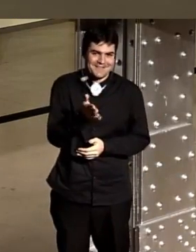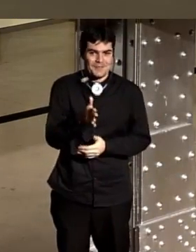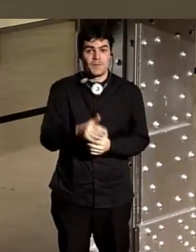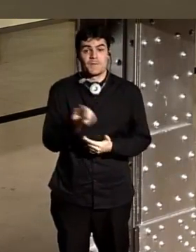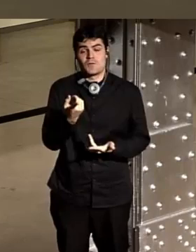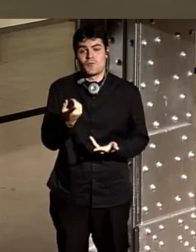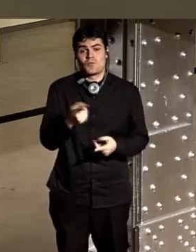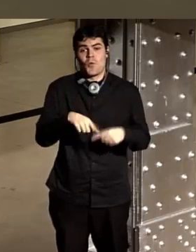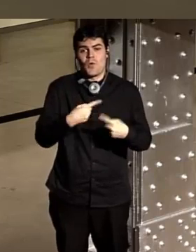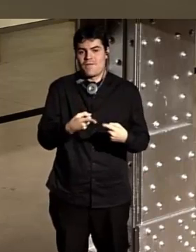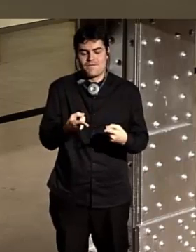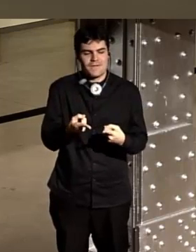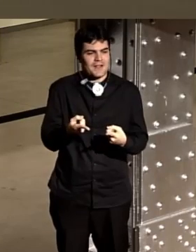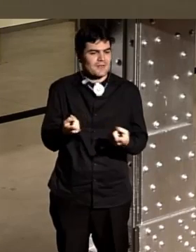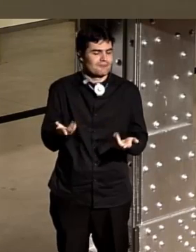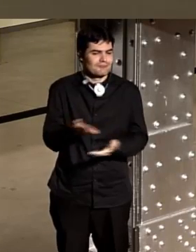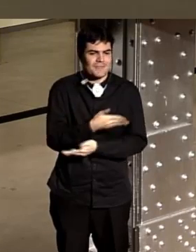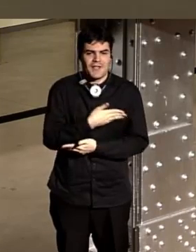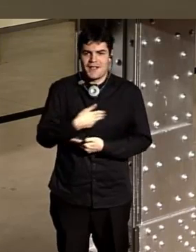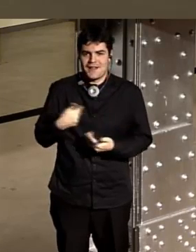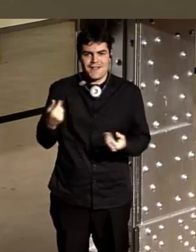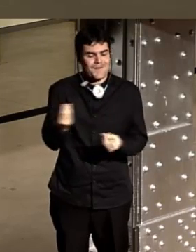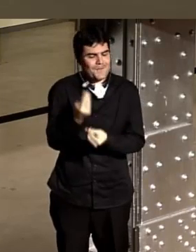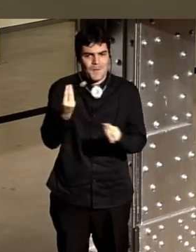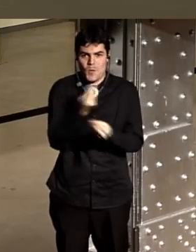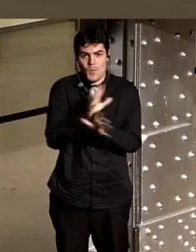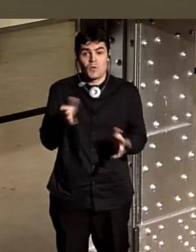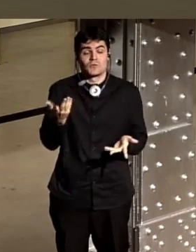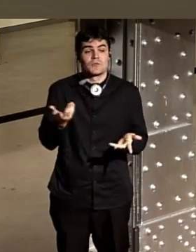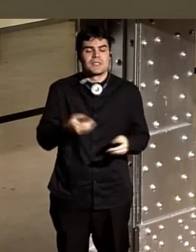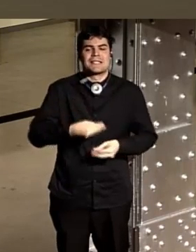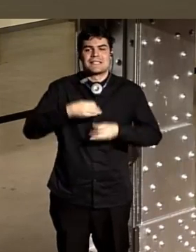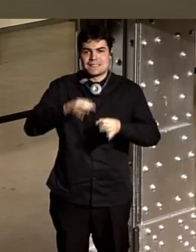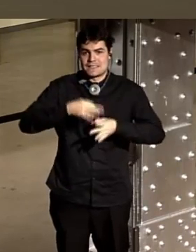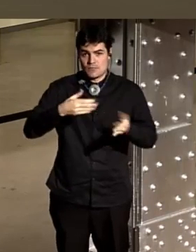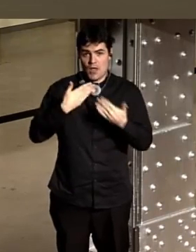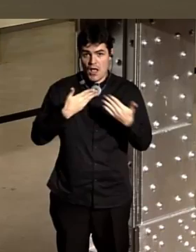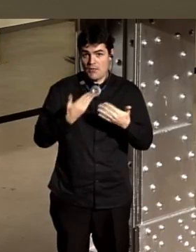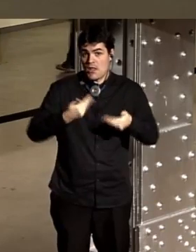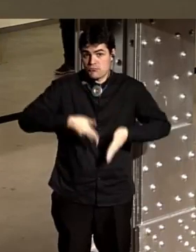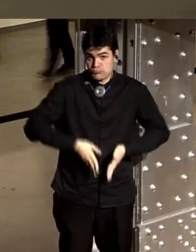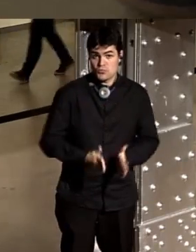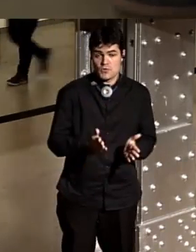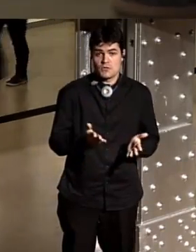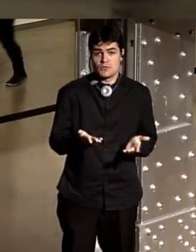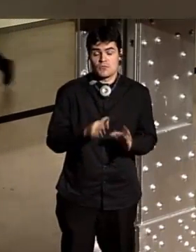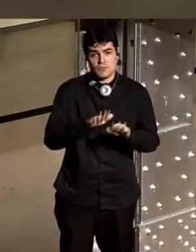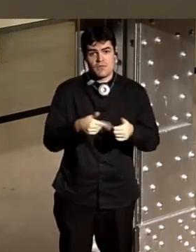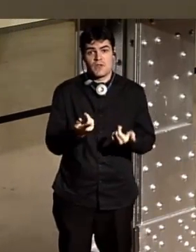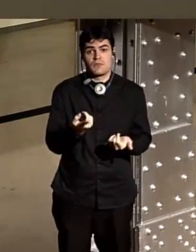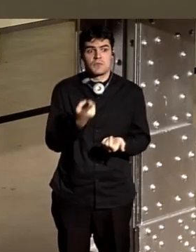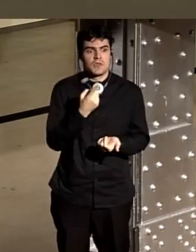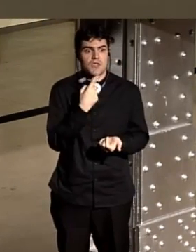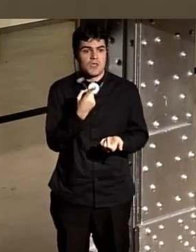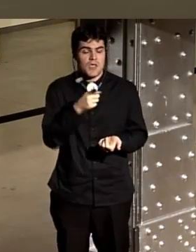familia más que todo y era como siempre hablaba de tener un hijo y finalmente cuando decía, había un momento